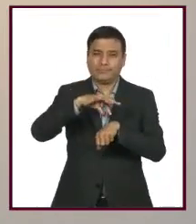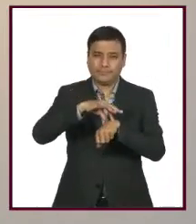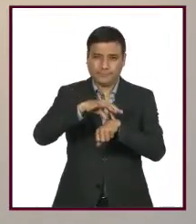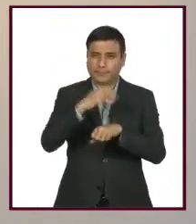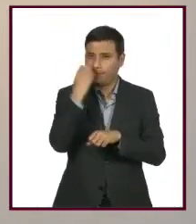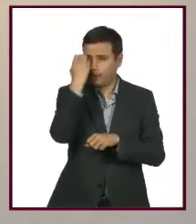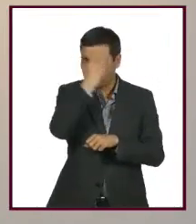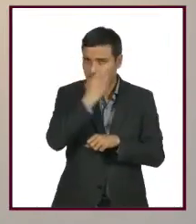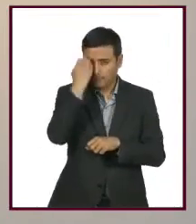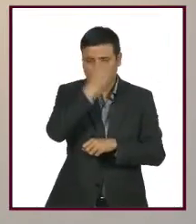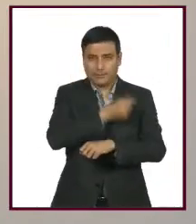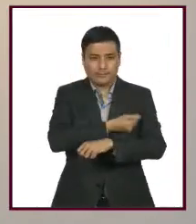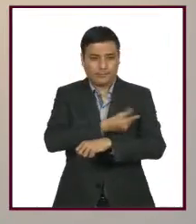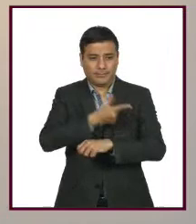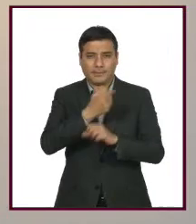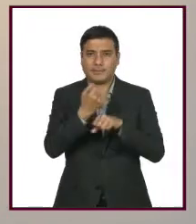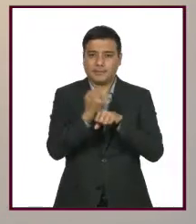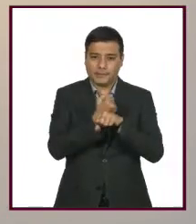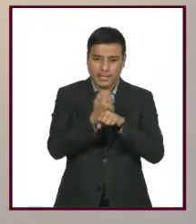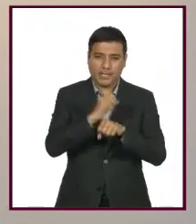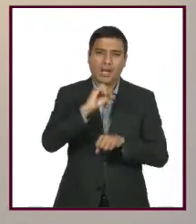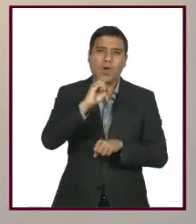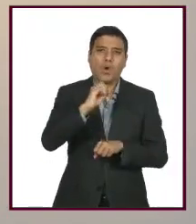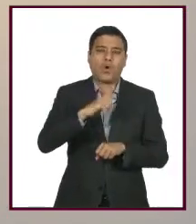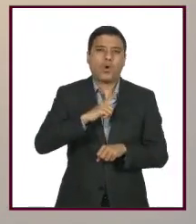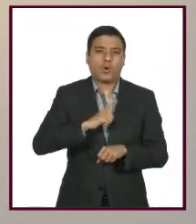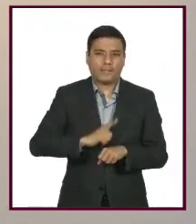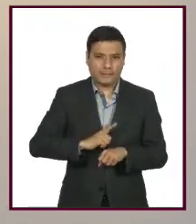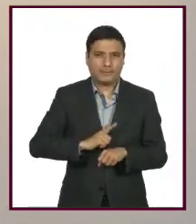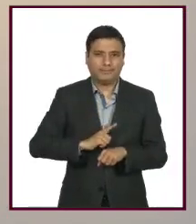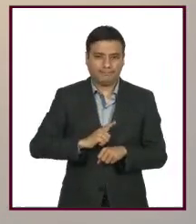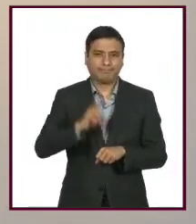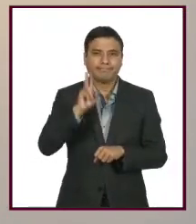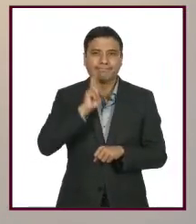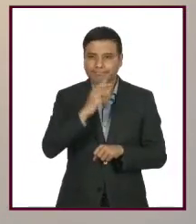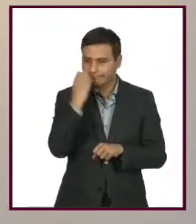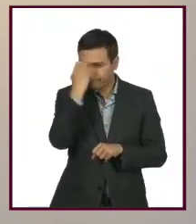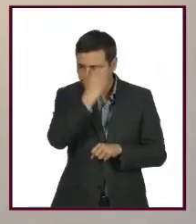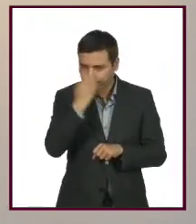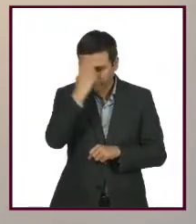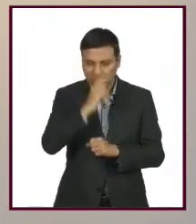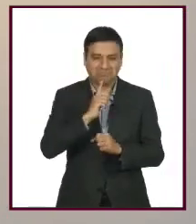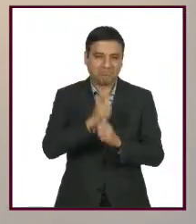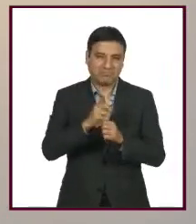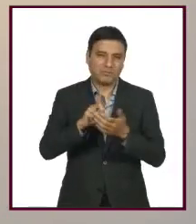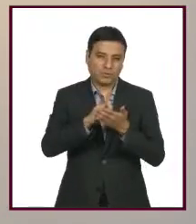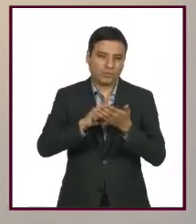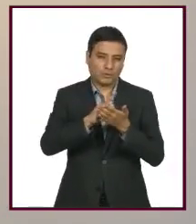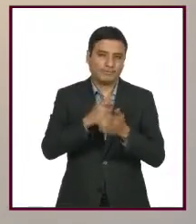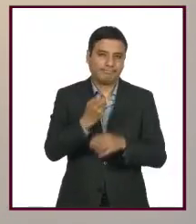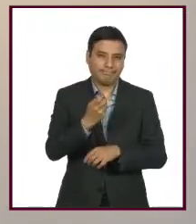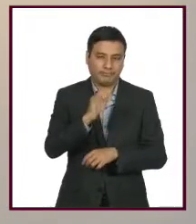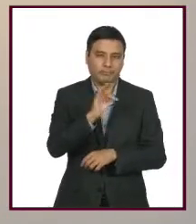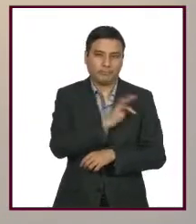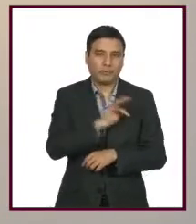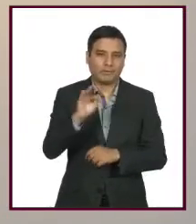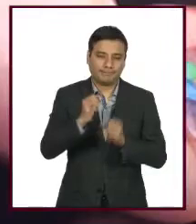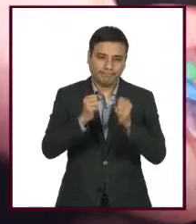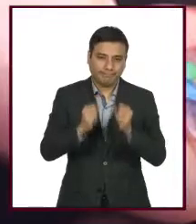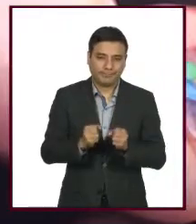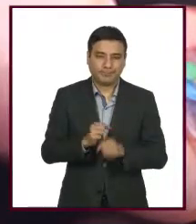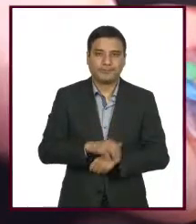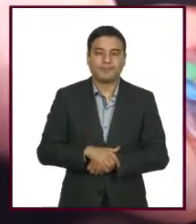en orina, en la cual pues ahí podemos identificar si sí consumió alguna de estas sustancias. Un examen toxicológico.